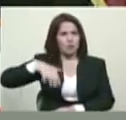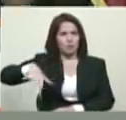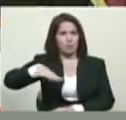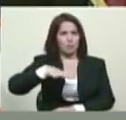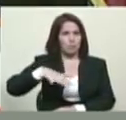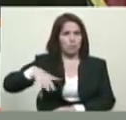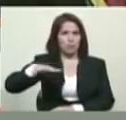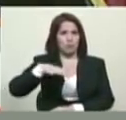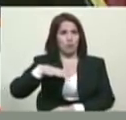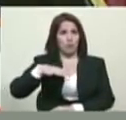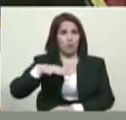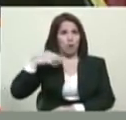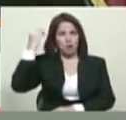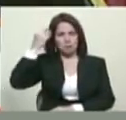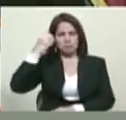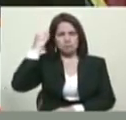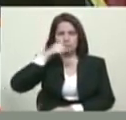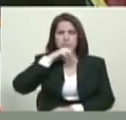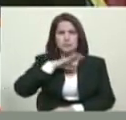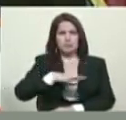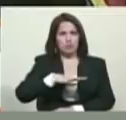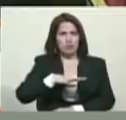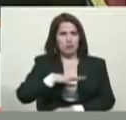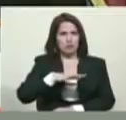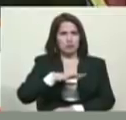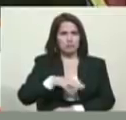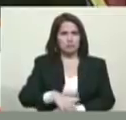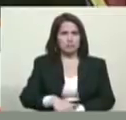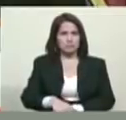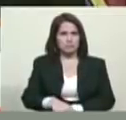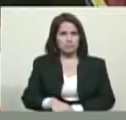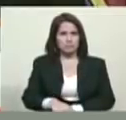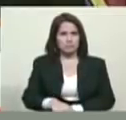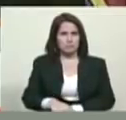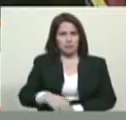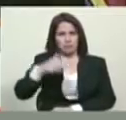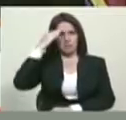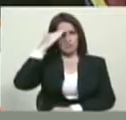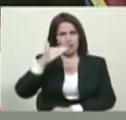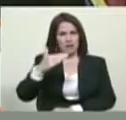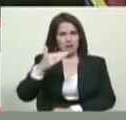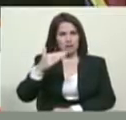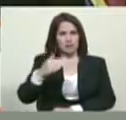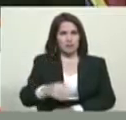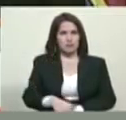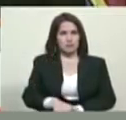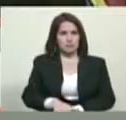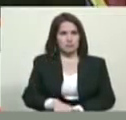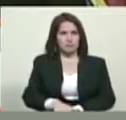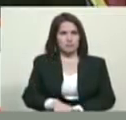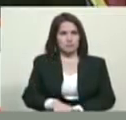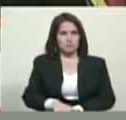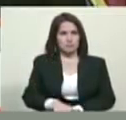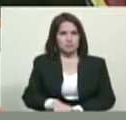movimientos sociales, profesionales patriotas, militares, traigo ese saludo